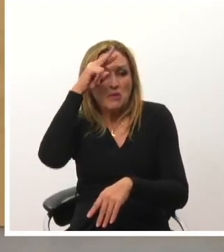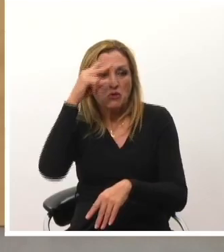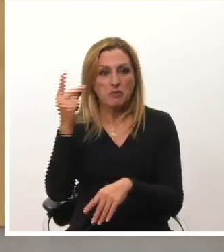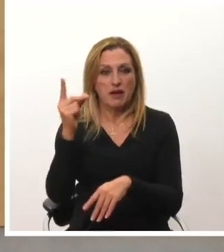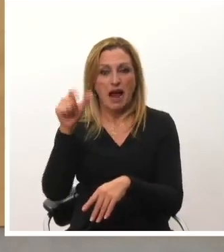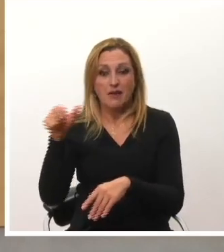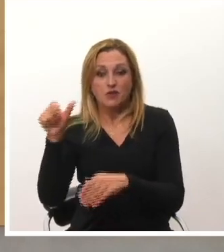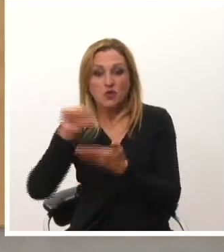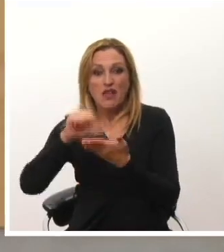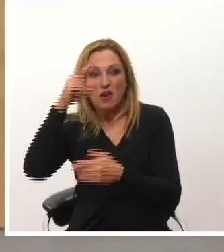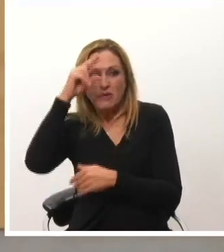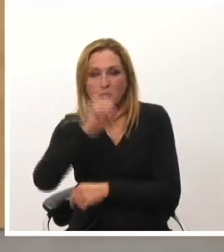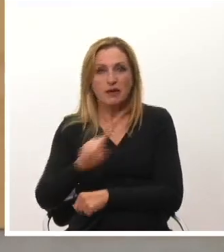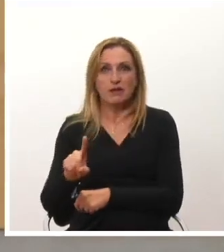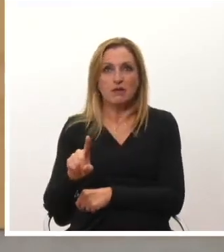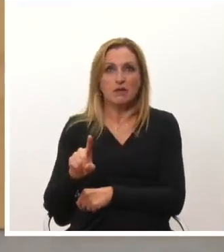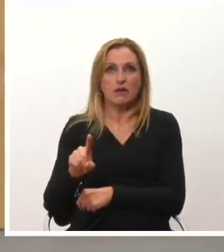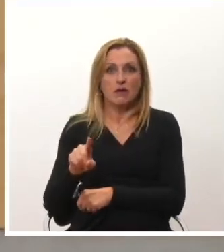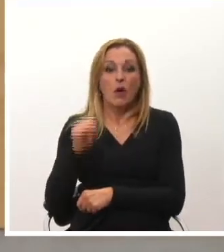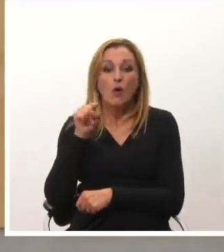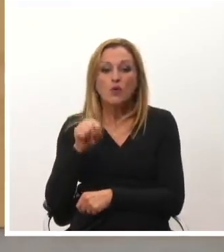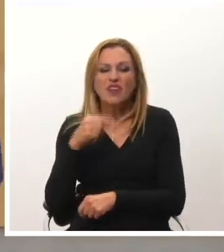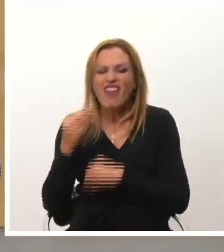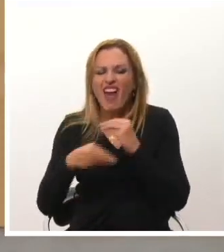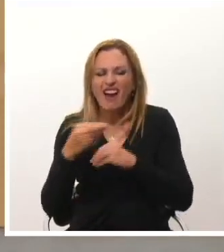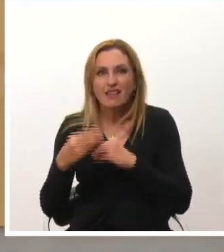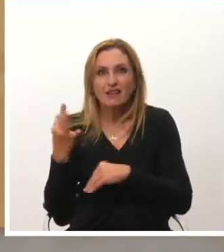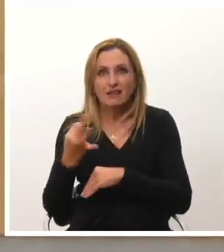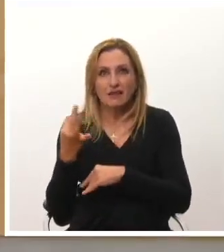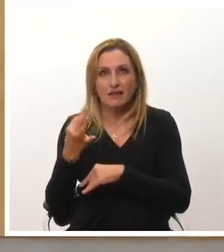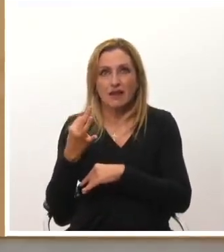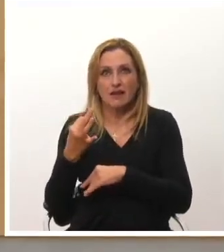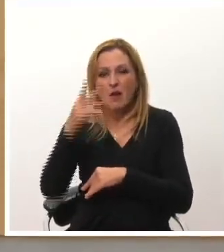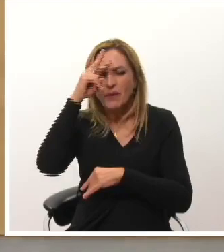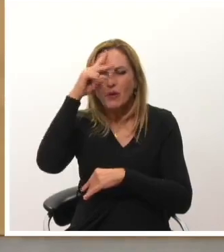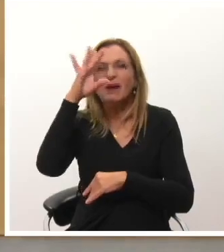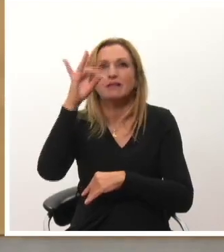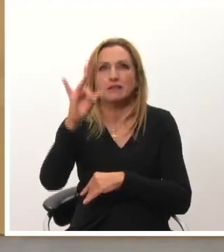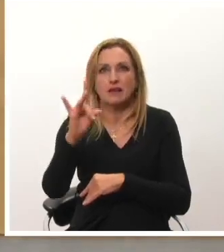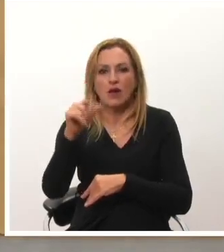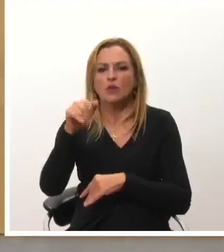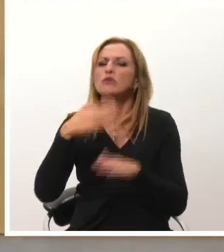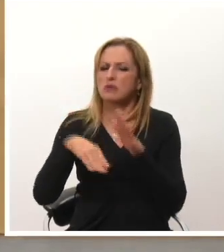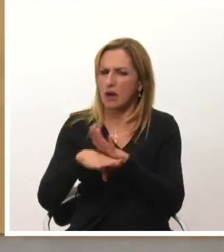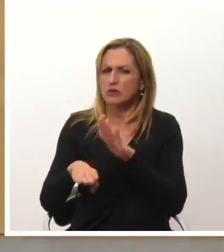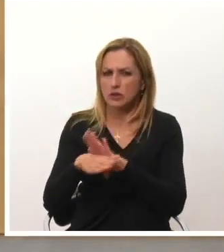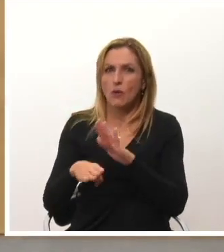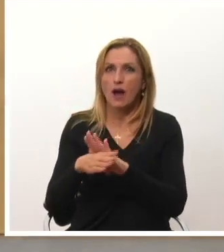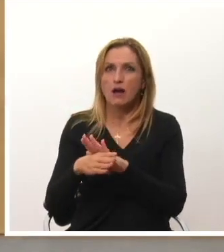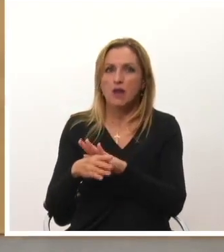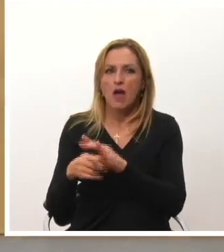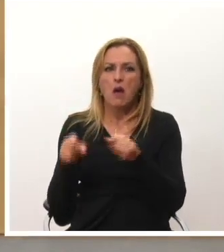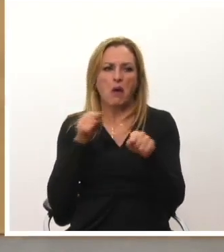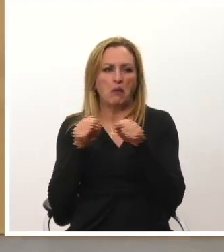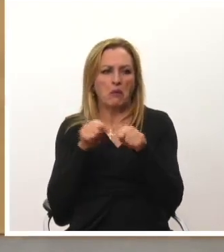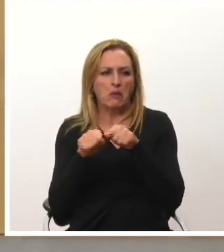lo que sí debería preocupar y lo que van a hacer ustedes eso sí que debería preocuparnos usted va a seguir está claro usted va a seguir de cotorra parlanchina diciendo